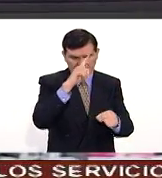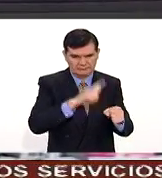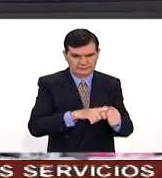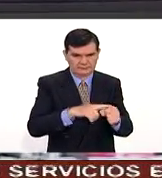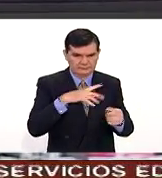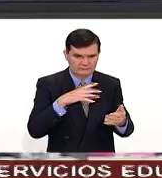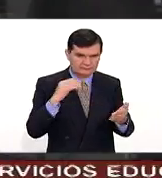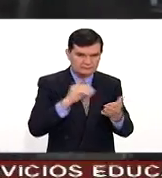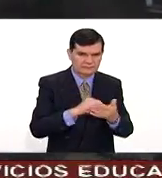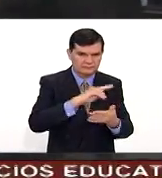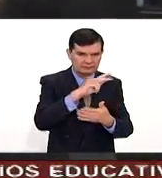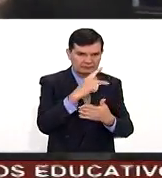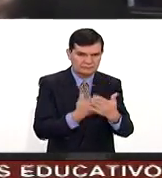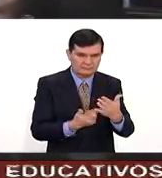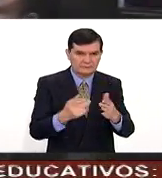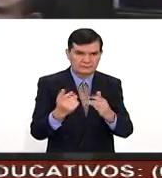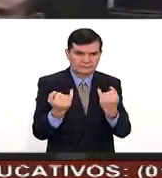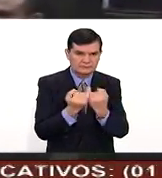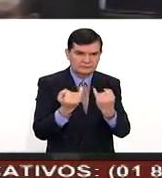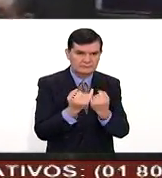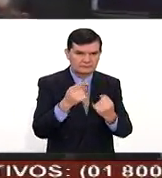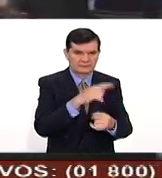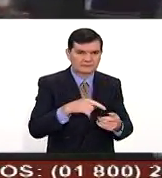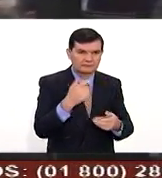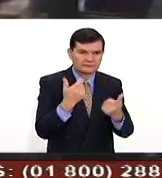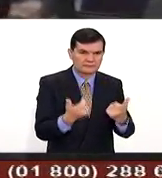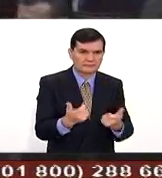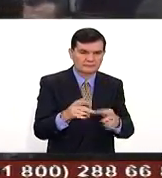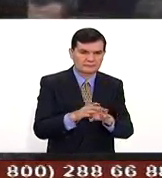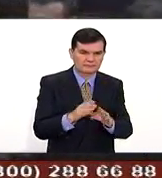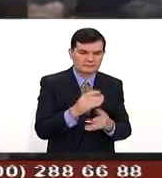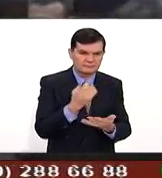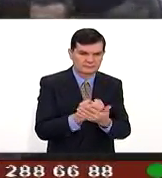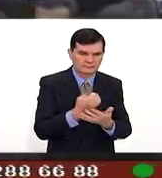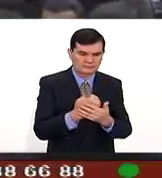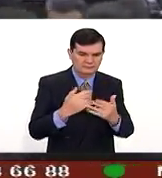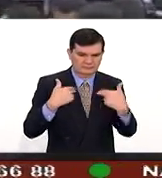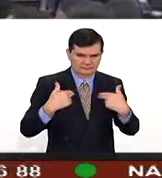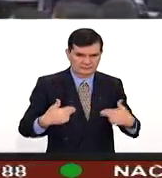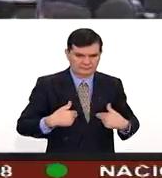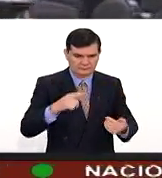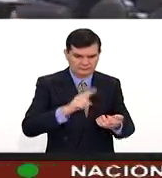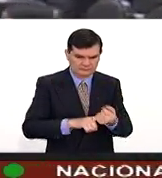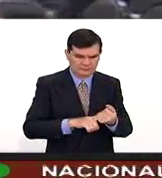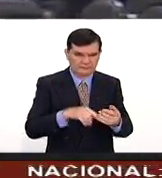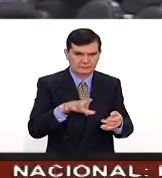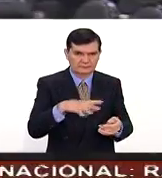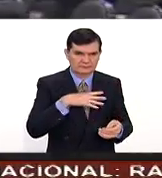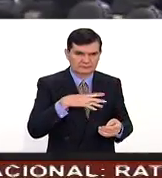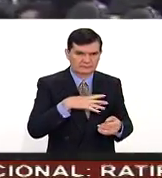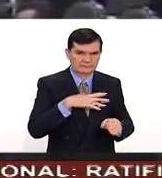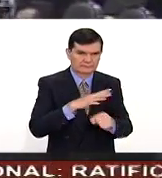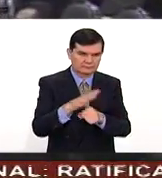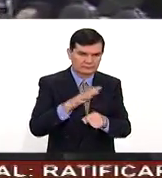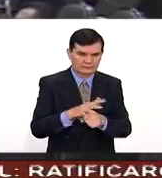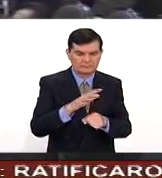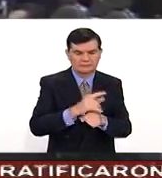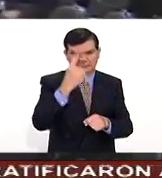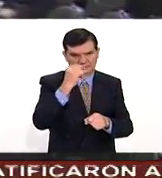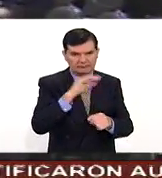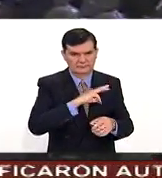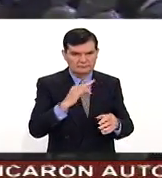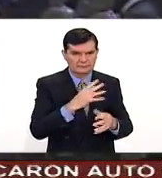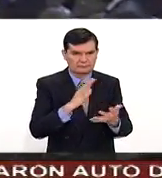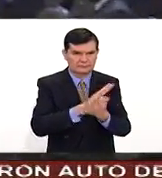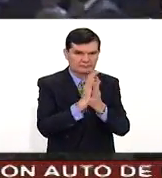tendrá impacto presupuestario, toda vez que los recursos económicos y capital humano con que cuenta el subsector son suficientes para llevar a cabo